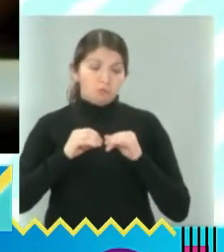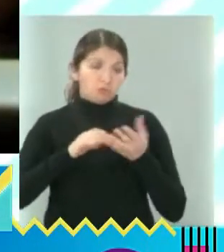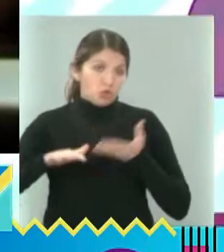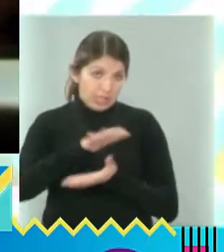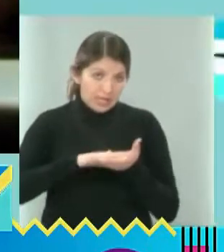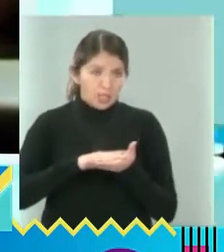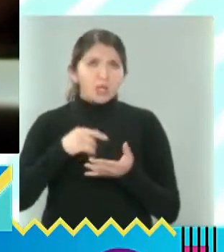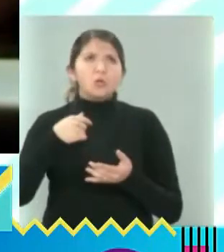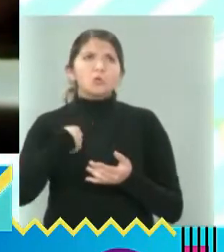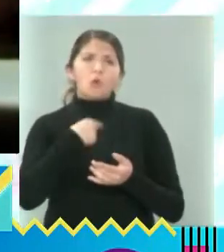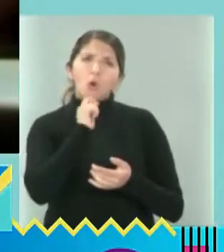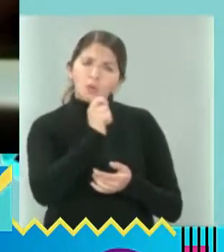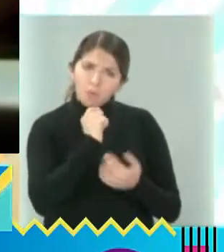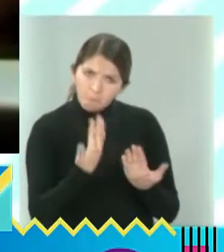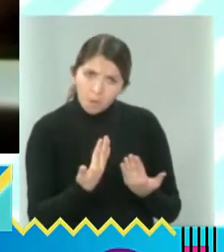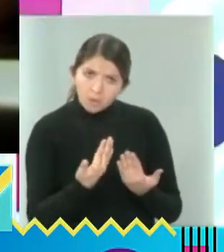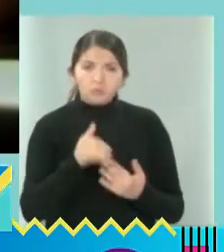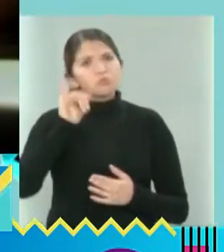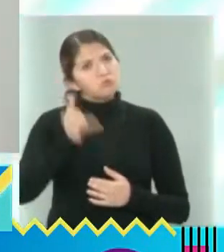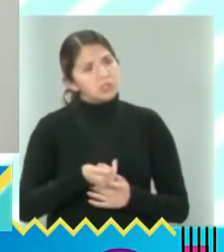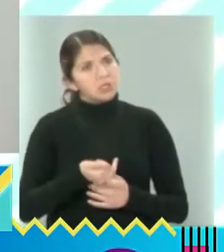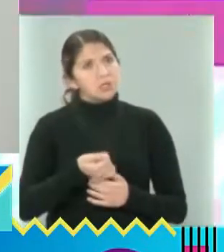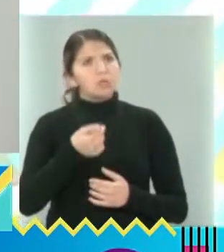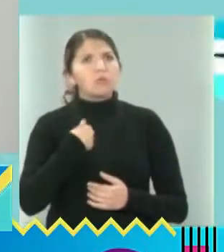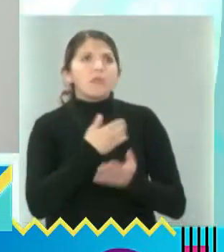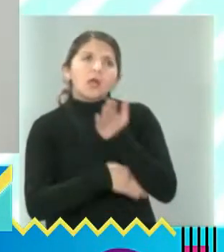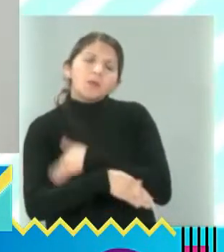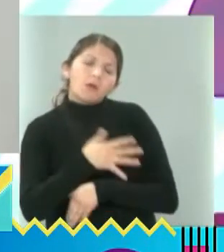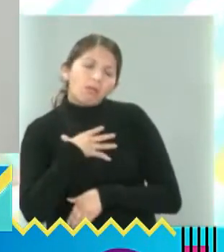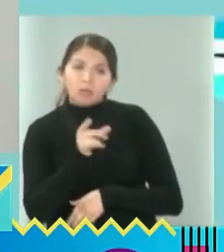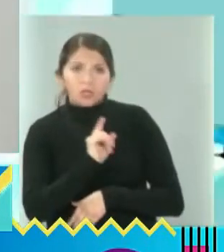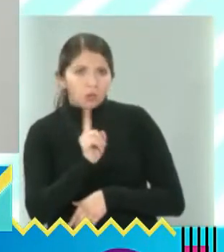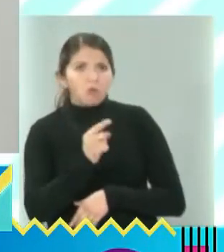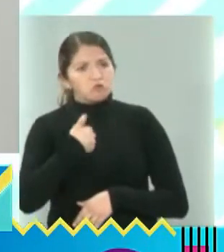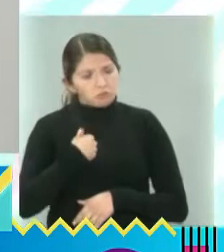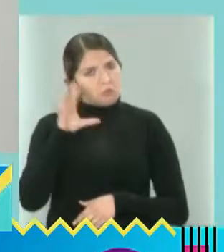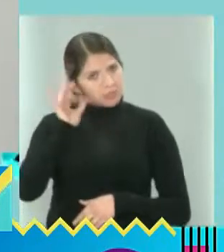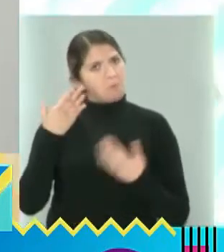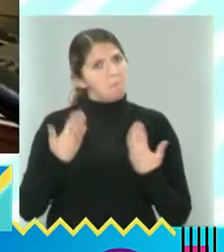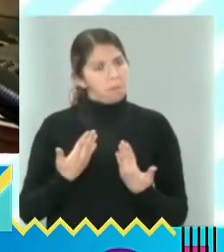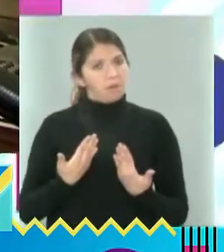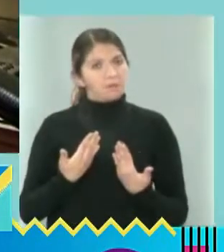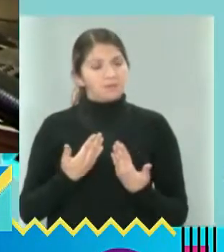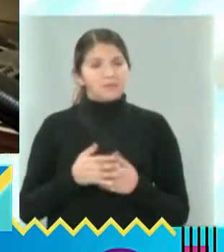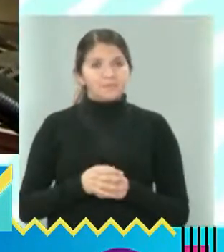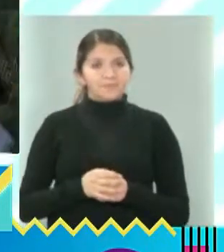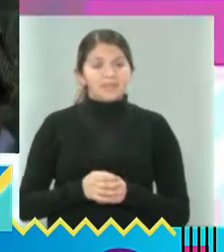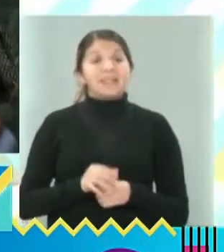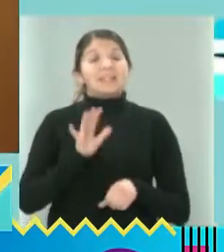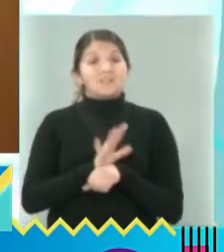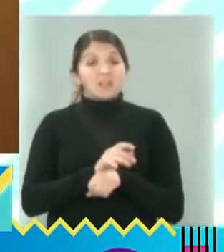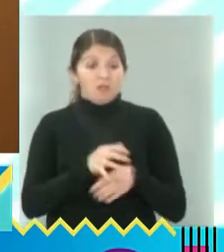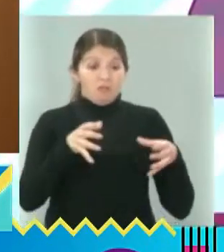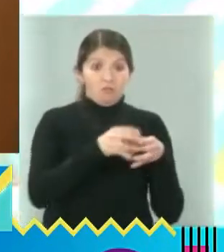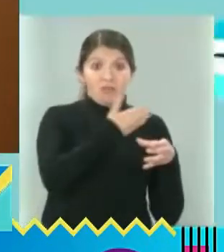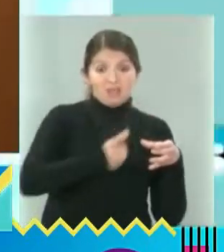programa de televisión? Sí puedo. ¿Y por qué puedo? ¿Porque tengo una discapacidad? No, porque me sale más o menos bien hacerlo. Entonces, ese es un poco el desafío que hay que